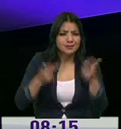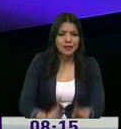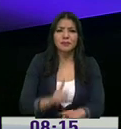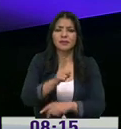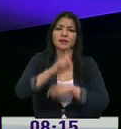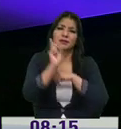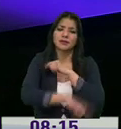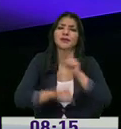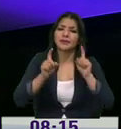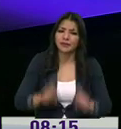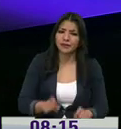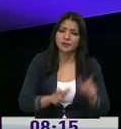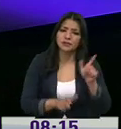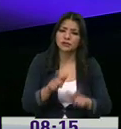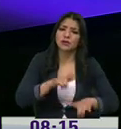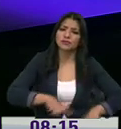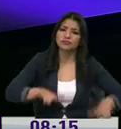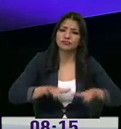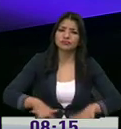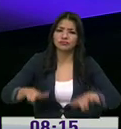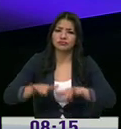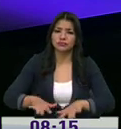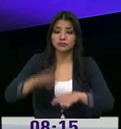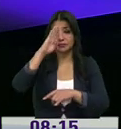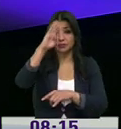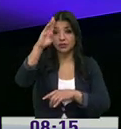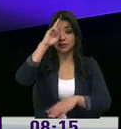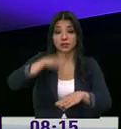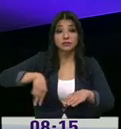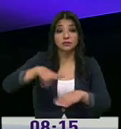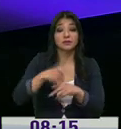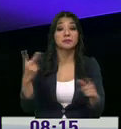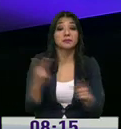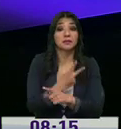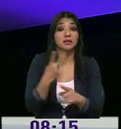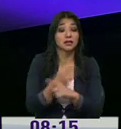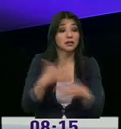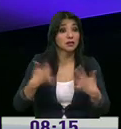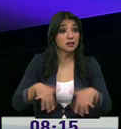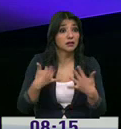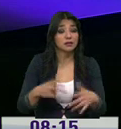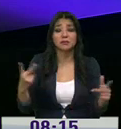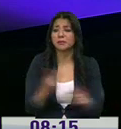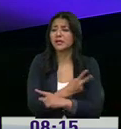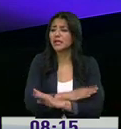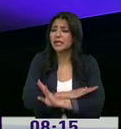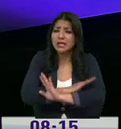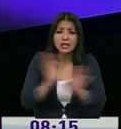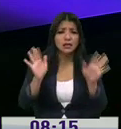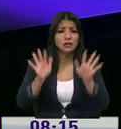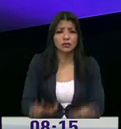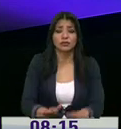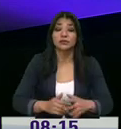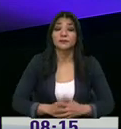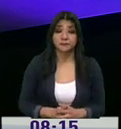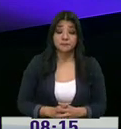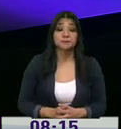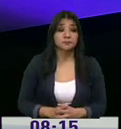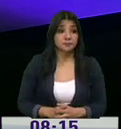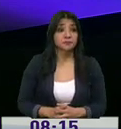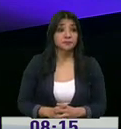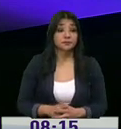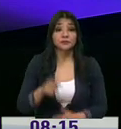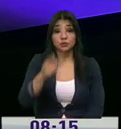tanto comerciante y también Policía Nacional, la delincuencia. La delincuencia nos está ganando la mano y es que claro, ustedes saben